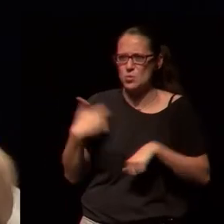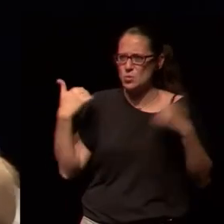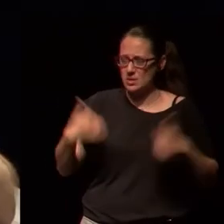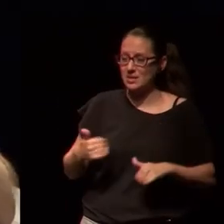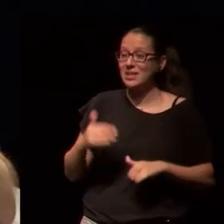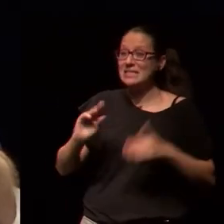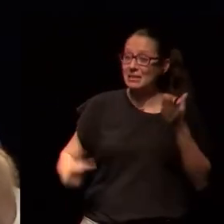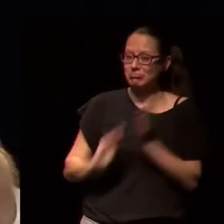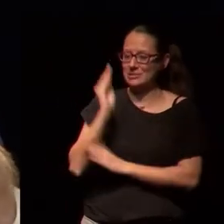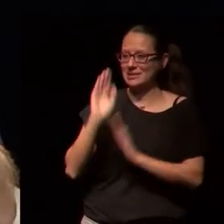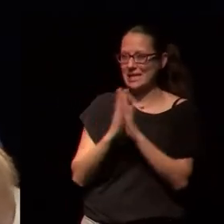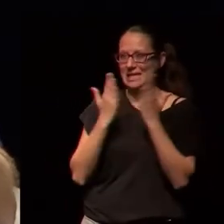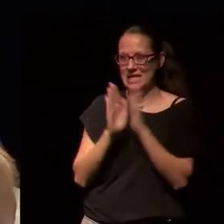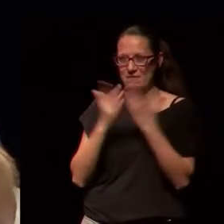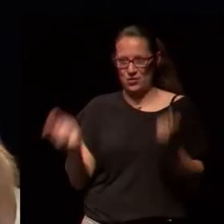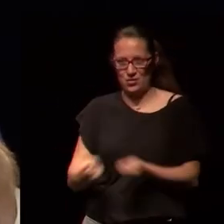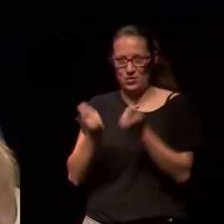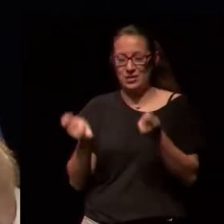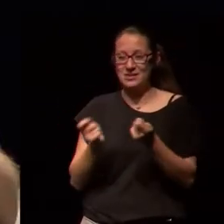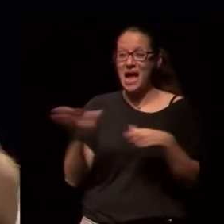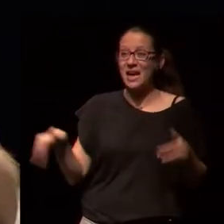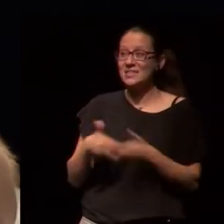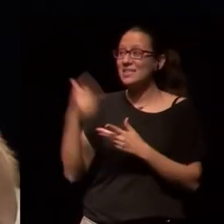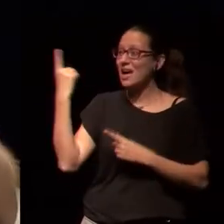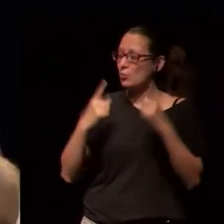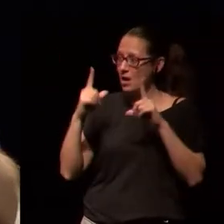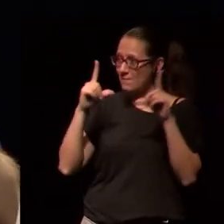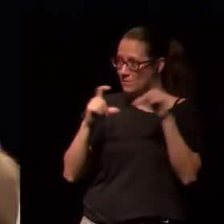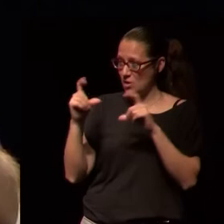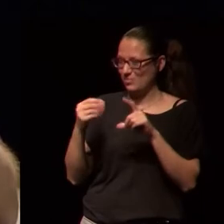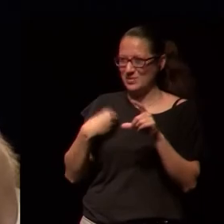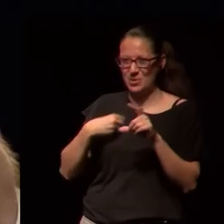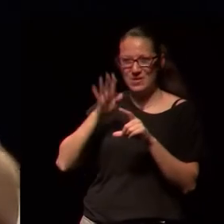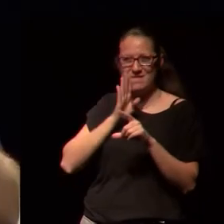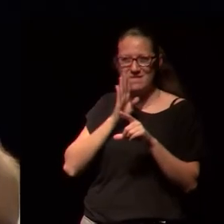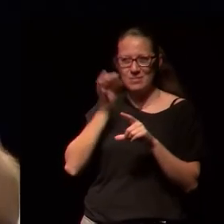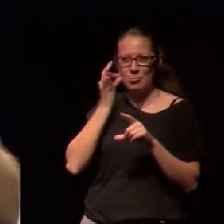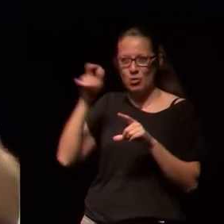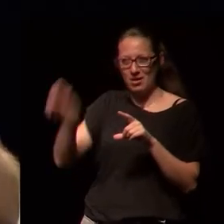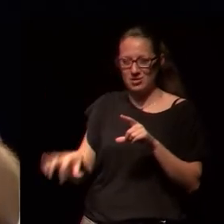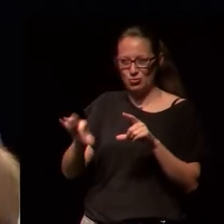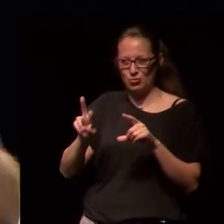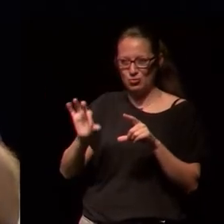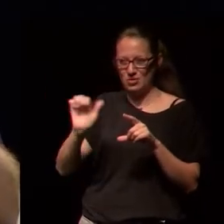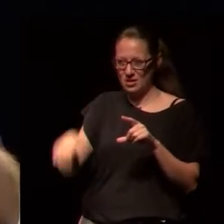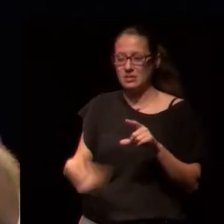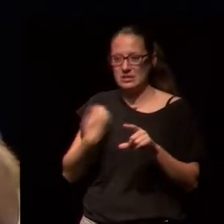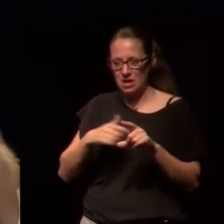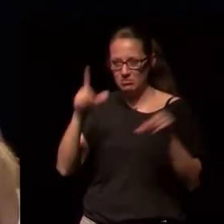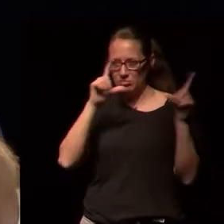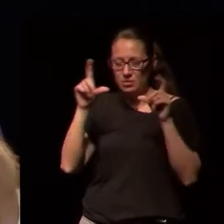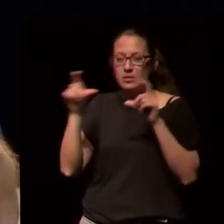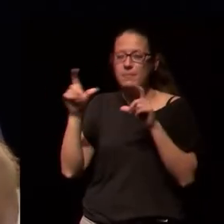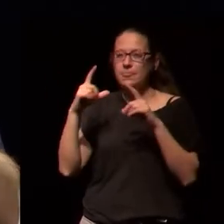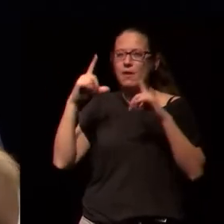hecho, algunas de las fotos que Susan ha sacado y son fotos de ella, no